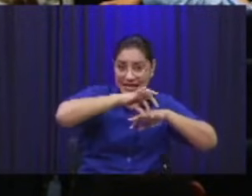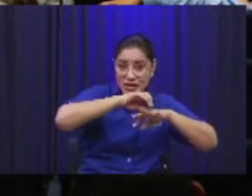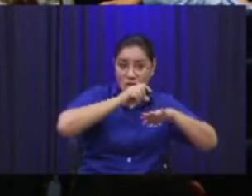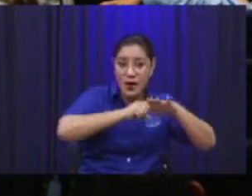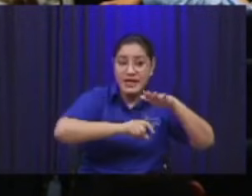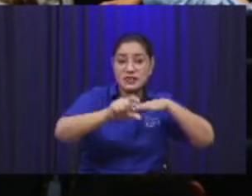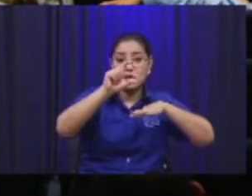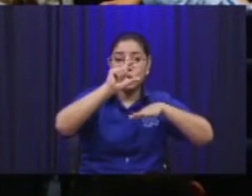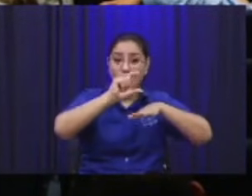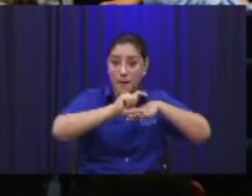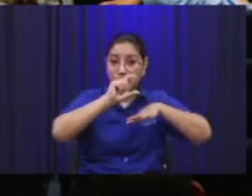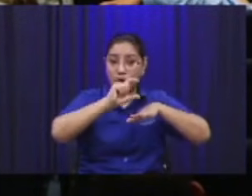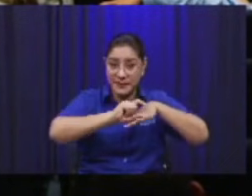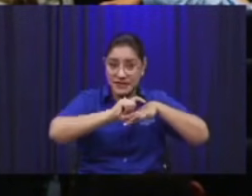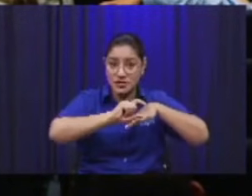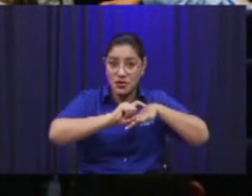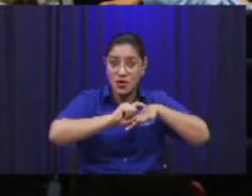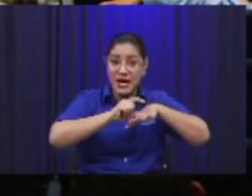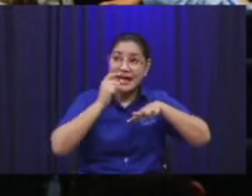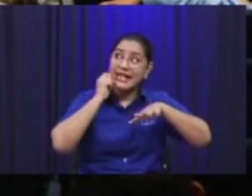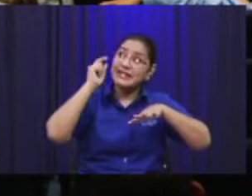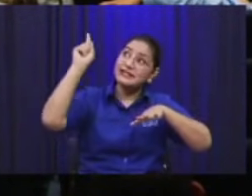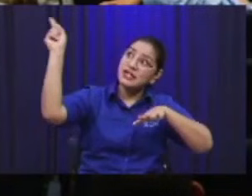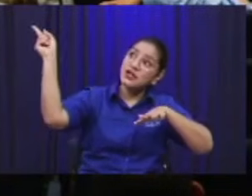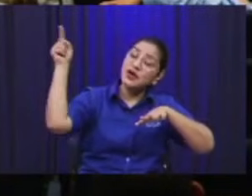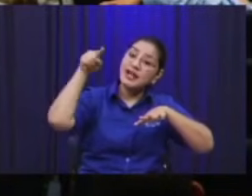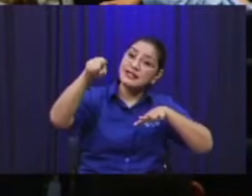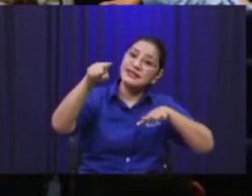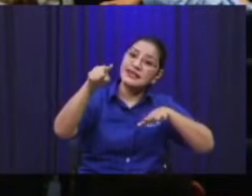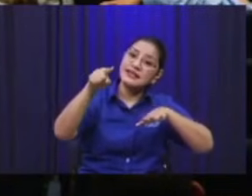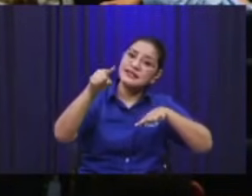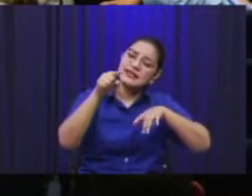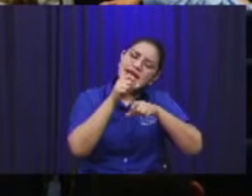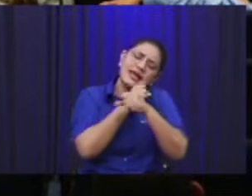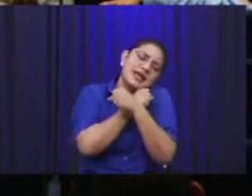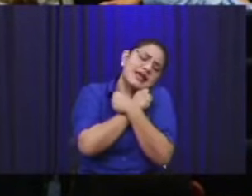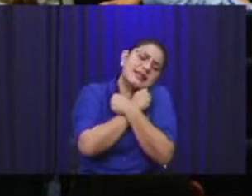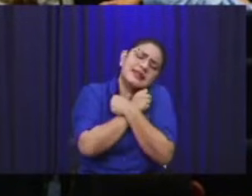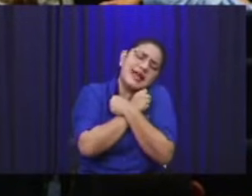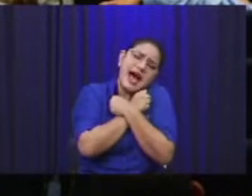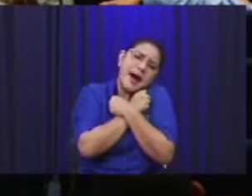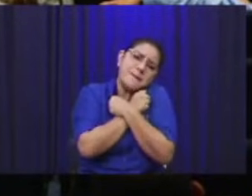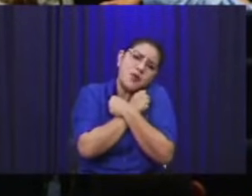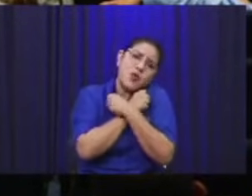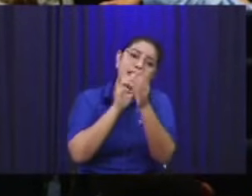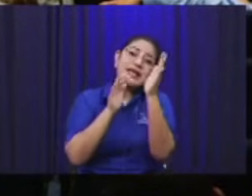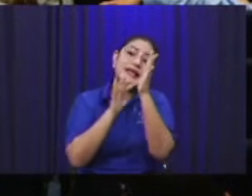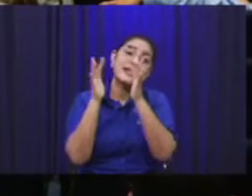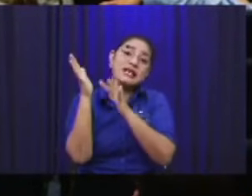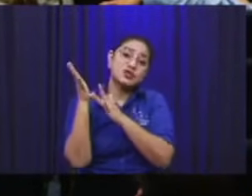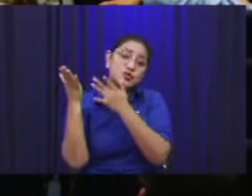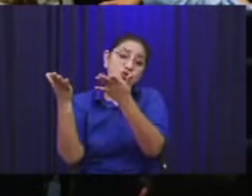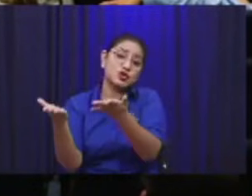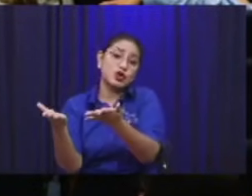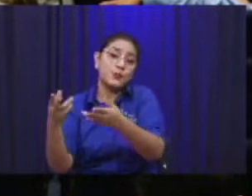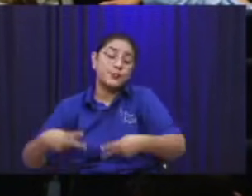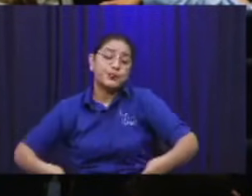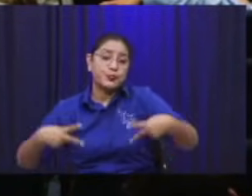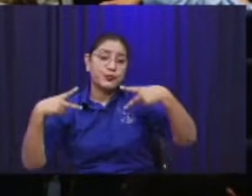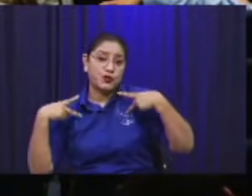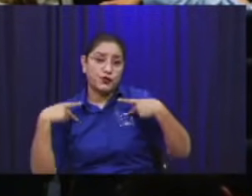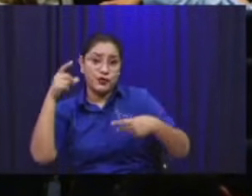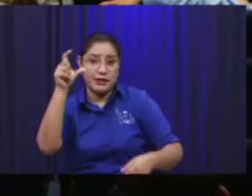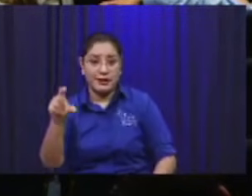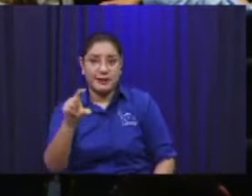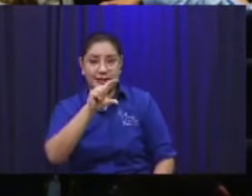viene y que te está diciendo señor yo te amo de tal manera que di mi vida por ti me vas a dar